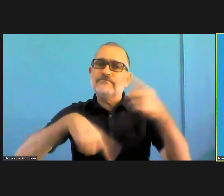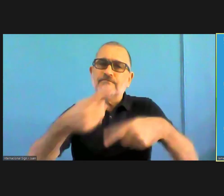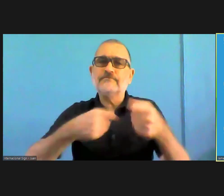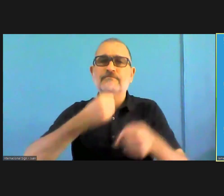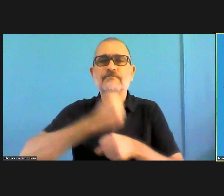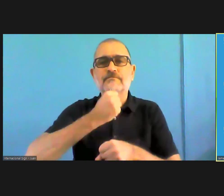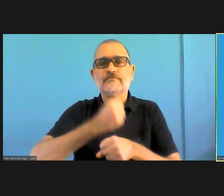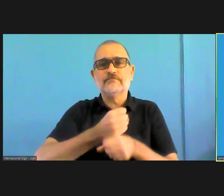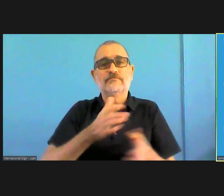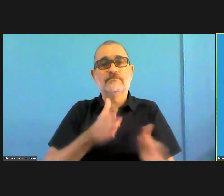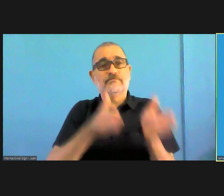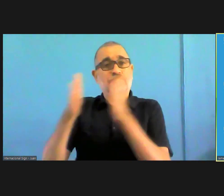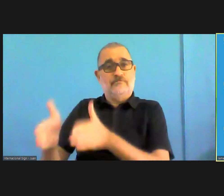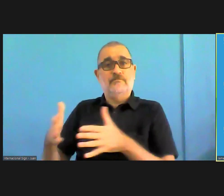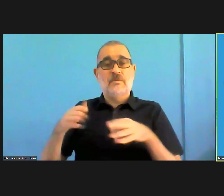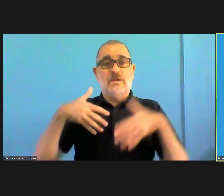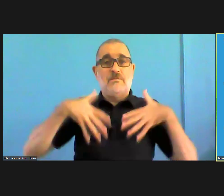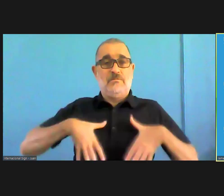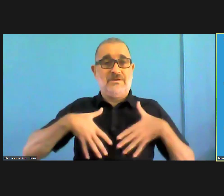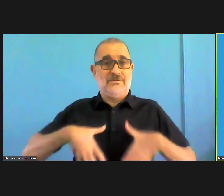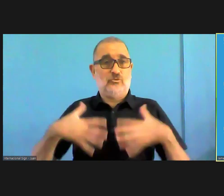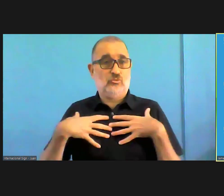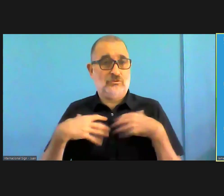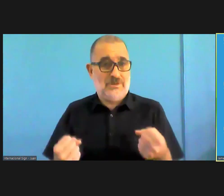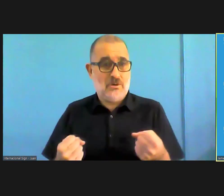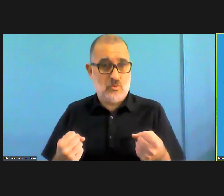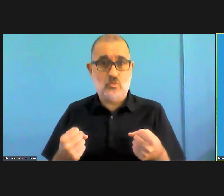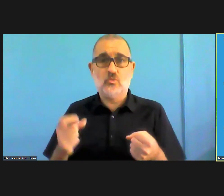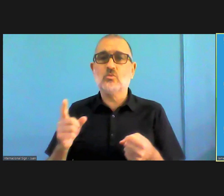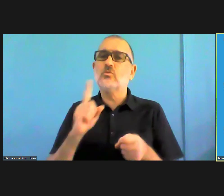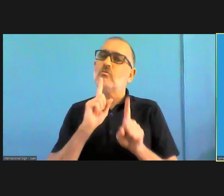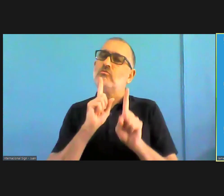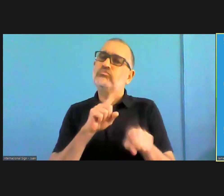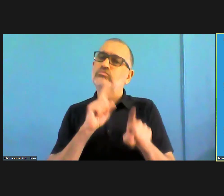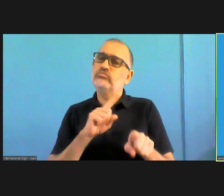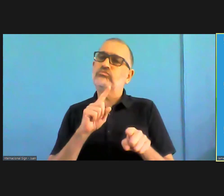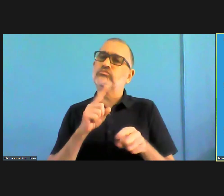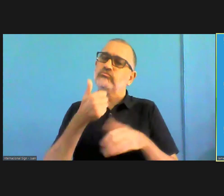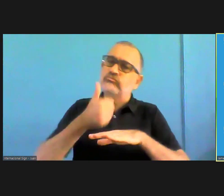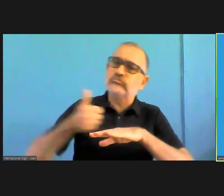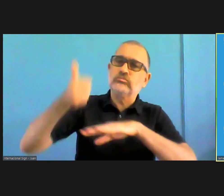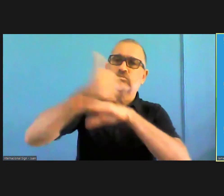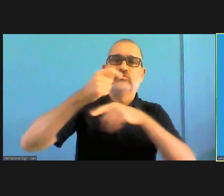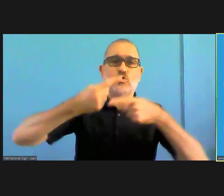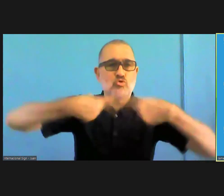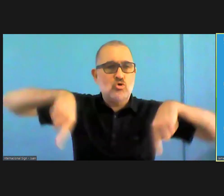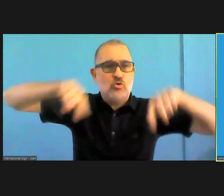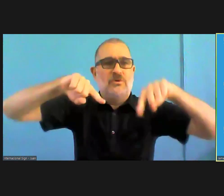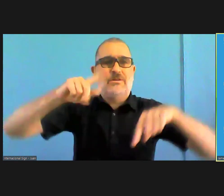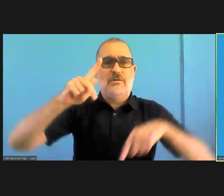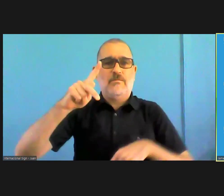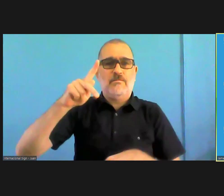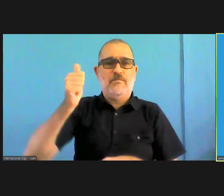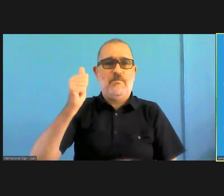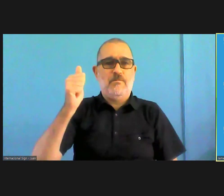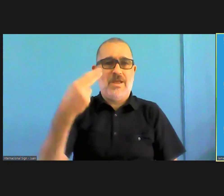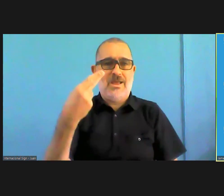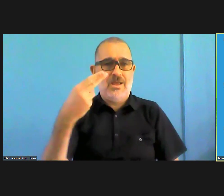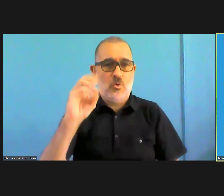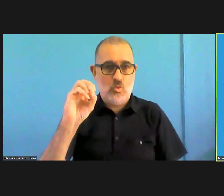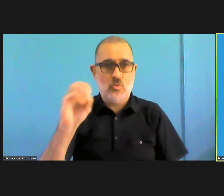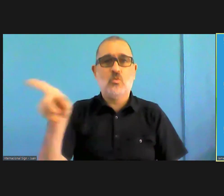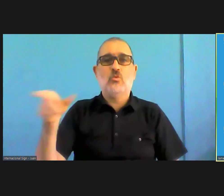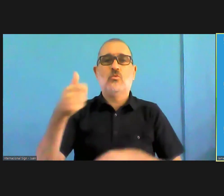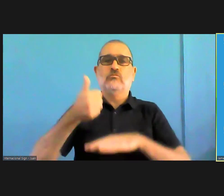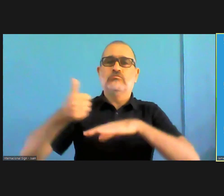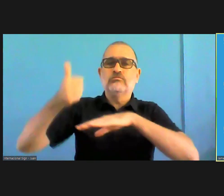Ejecutivo de la OPS para crear resiliencia en los sistemas sanitarios y luego en el Consejo Directivo. Y realmente se centra en